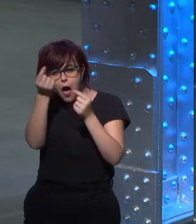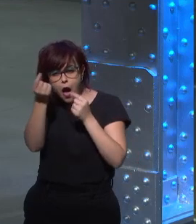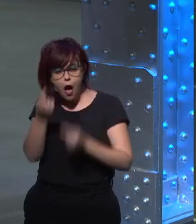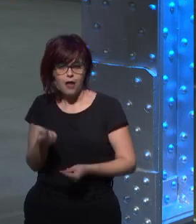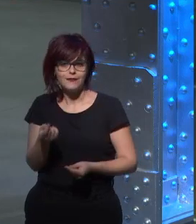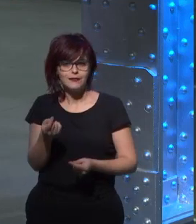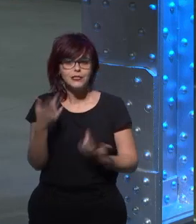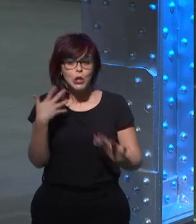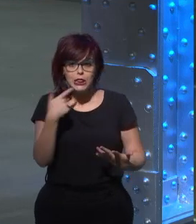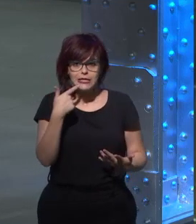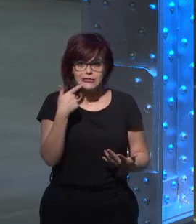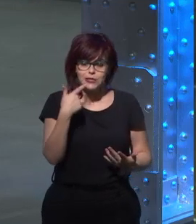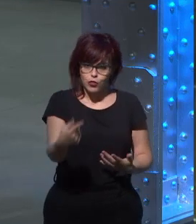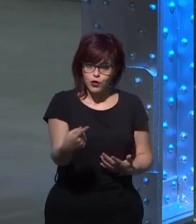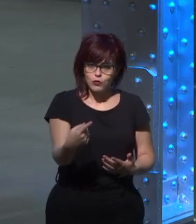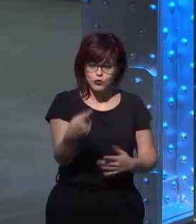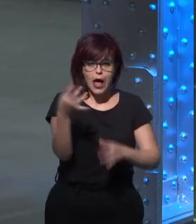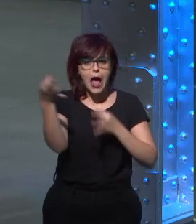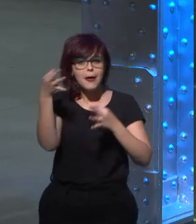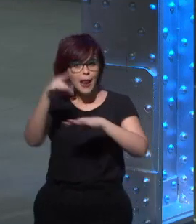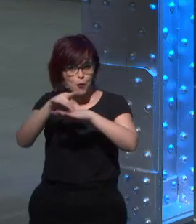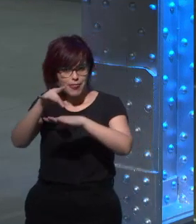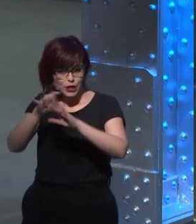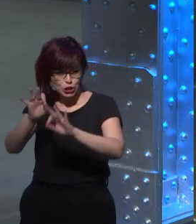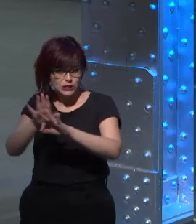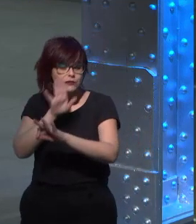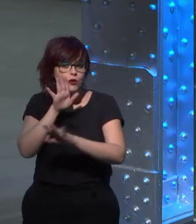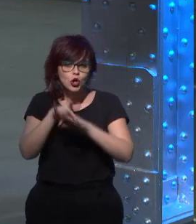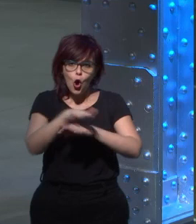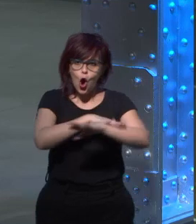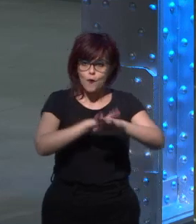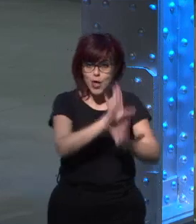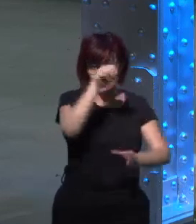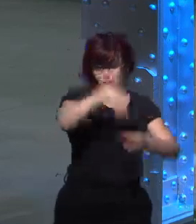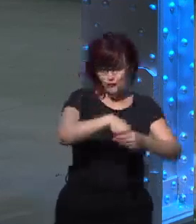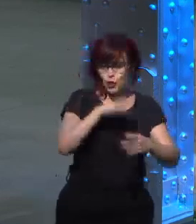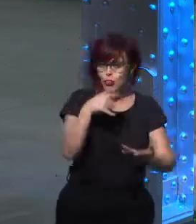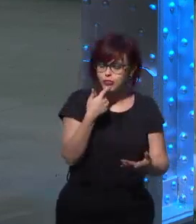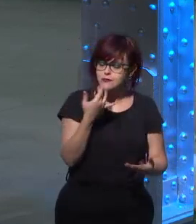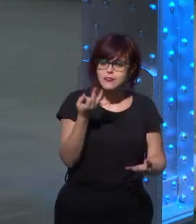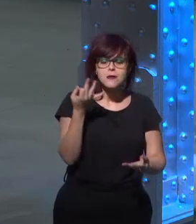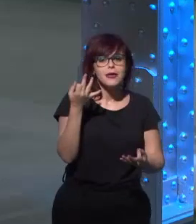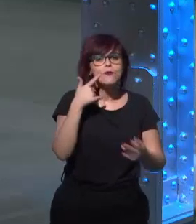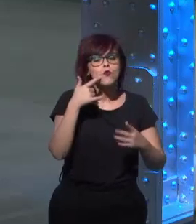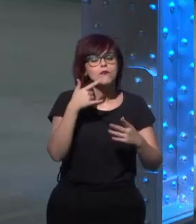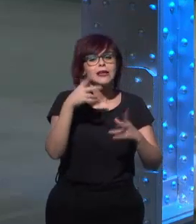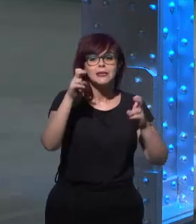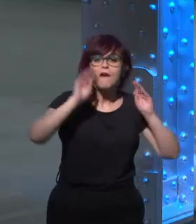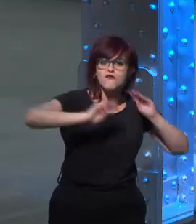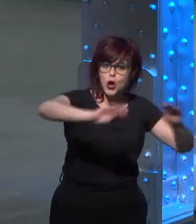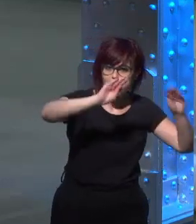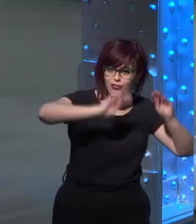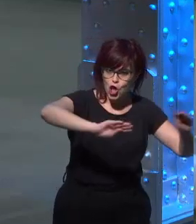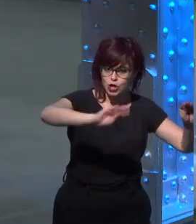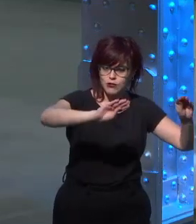ejemplo, y yo lo digo sinceramente, y esto es un poco autocrítico en tanto que soy parte del gobierno, creo que hay un claro desajuste entre la formación,